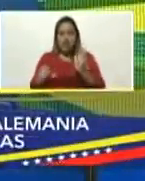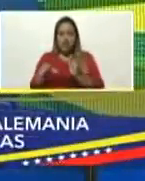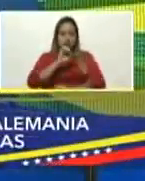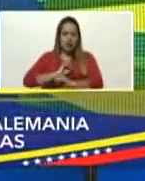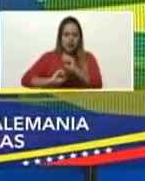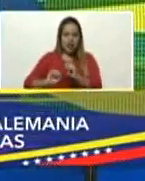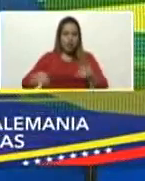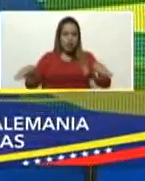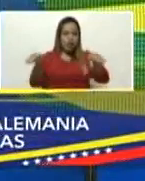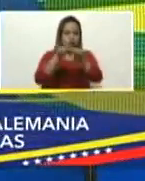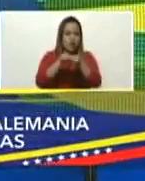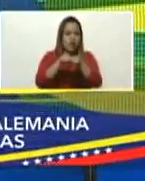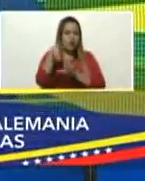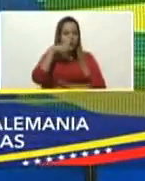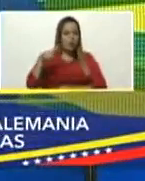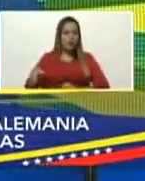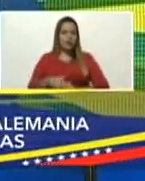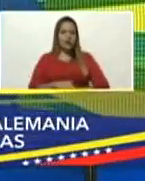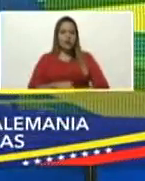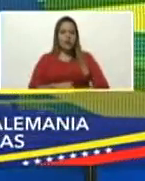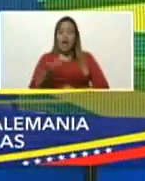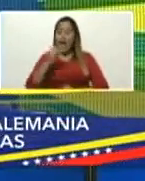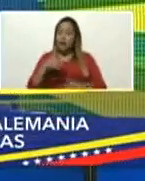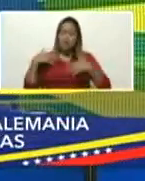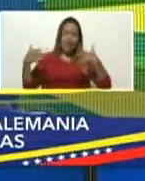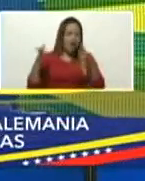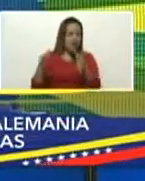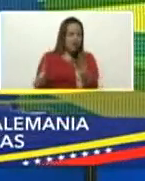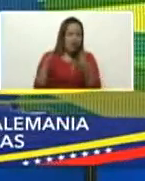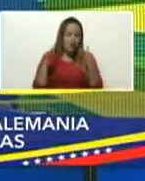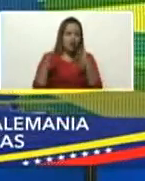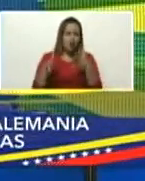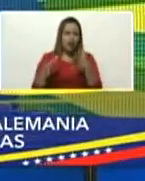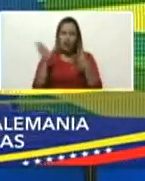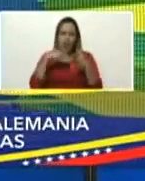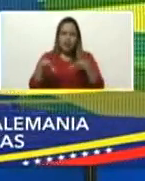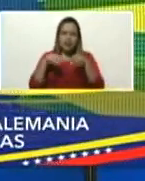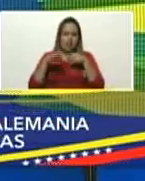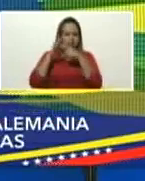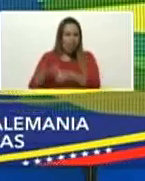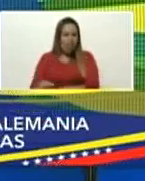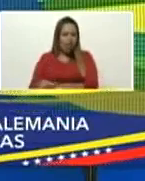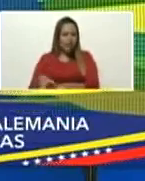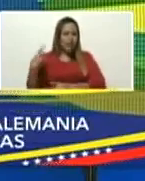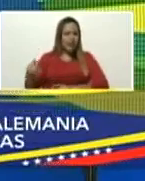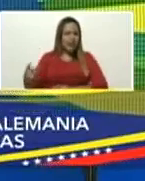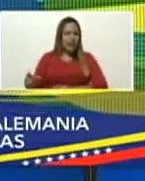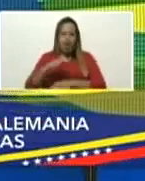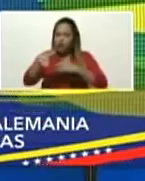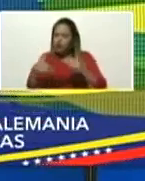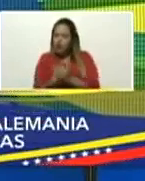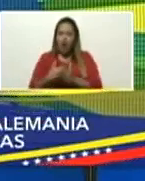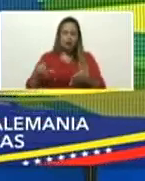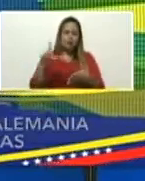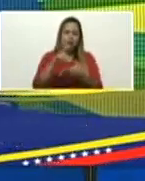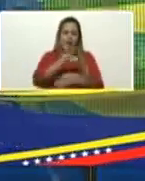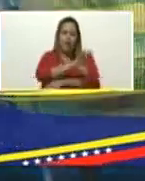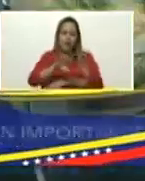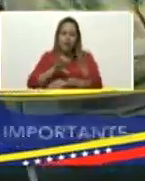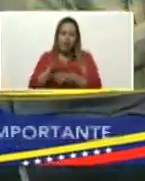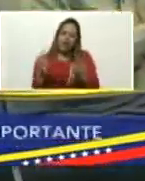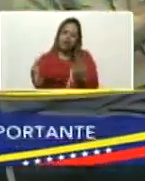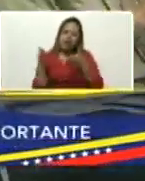por la igualdad de los pueblos. Ha sido un gran triunfo antifascista para toda América Latina y el Caribe. El triunfo